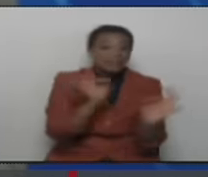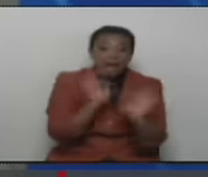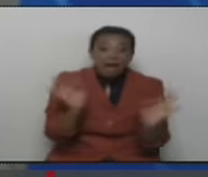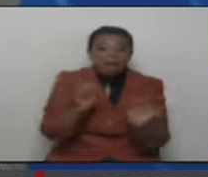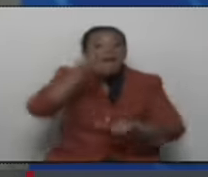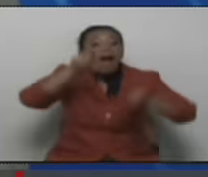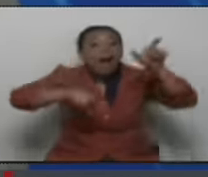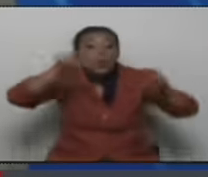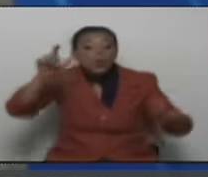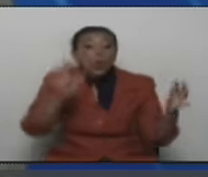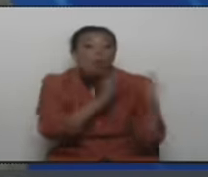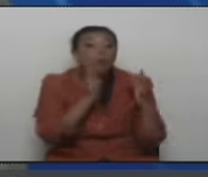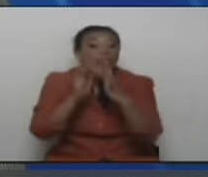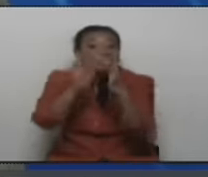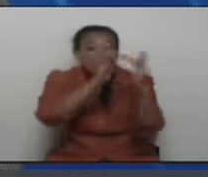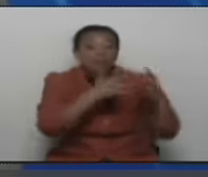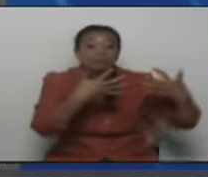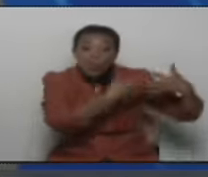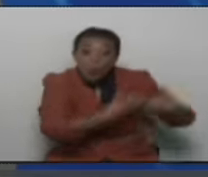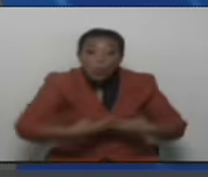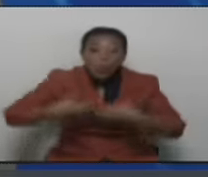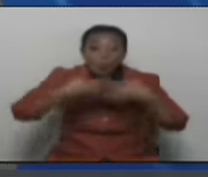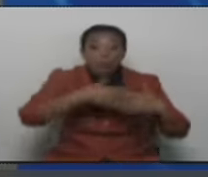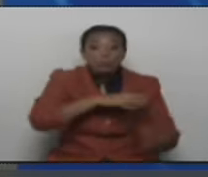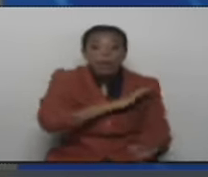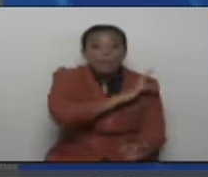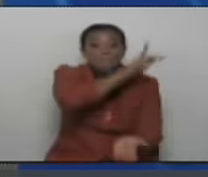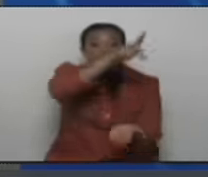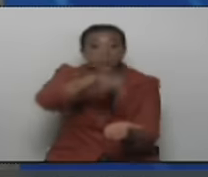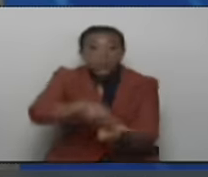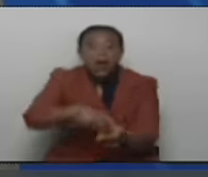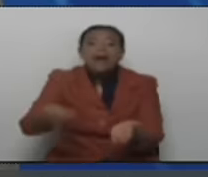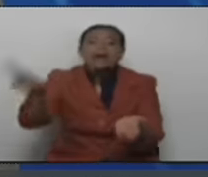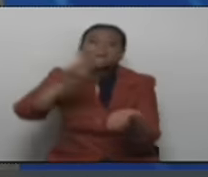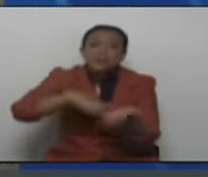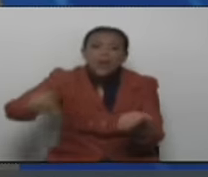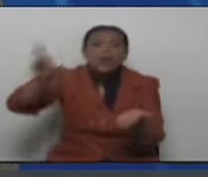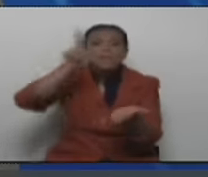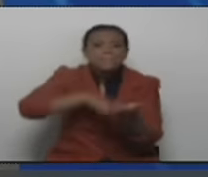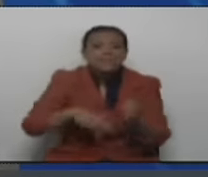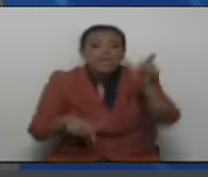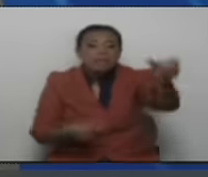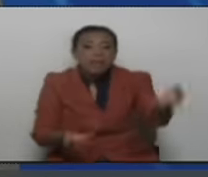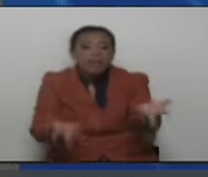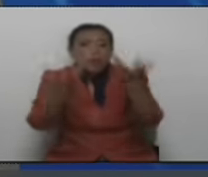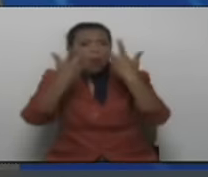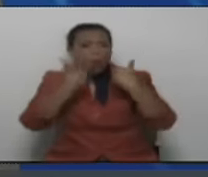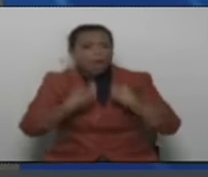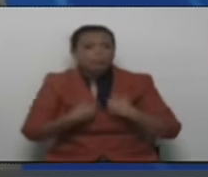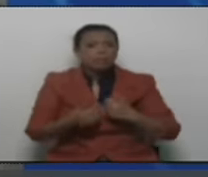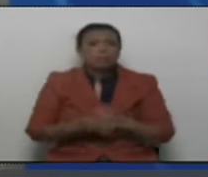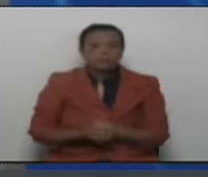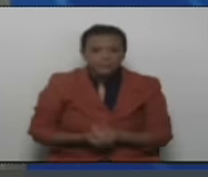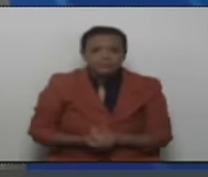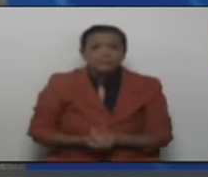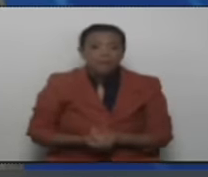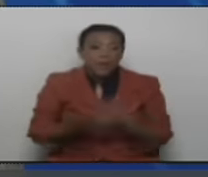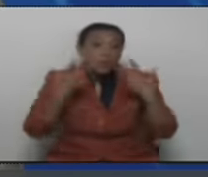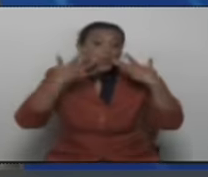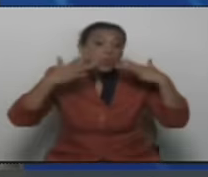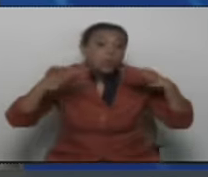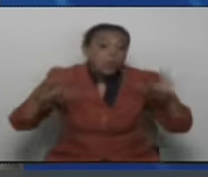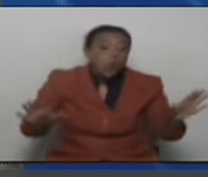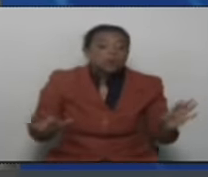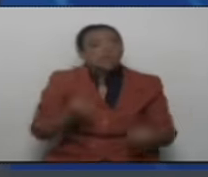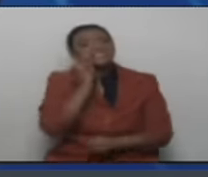algunos enlaces que el gobierno de Estados Unidos mandó repitieron el relato que ellos nos dieron. Y nos dijeron,